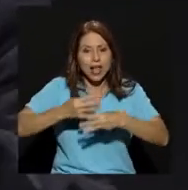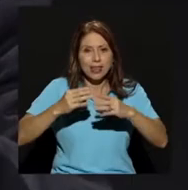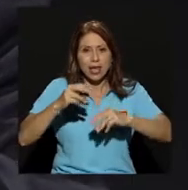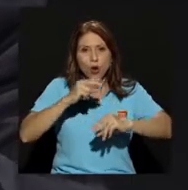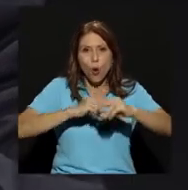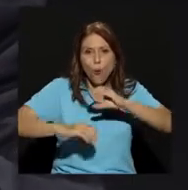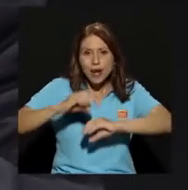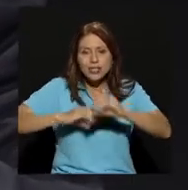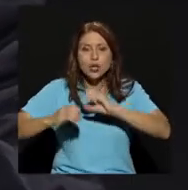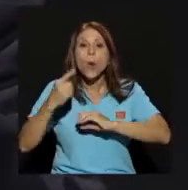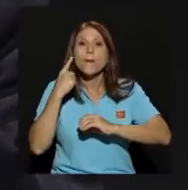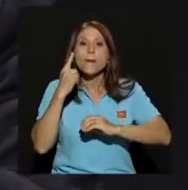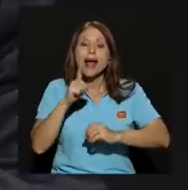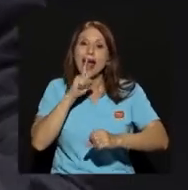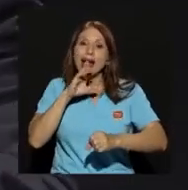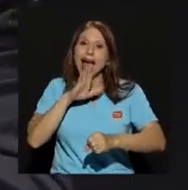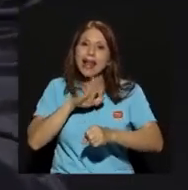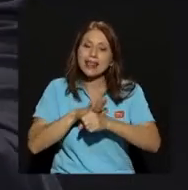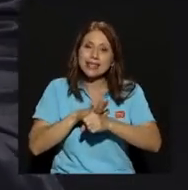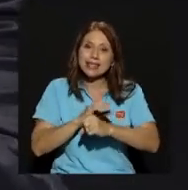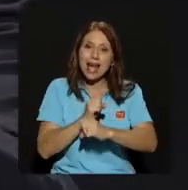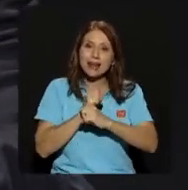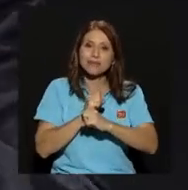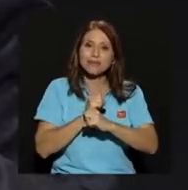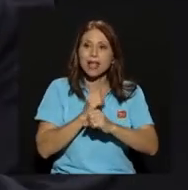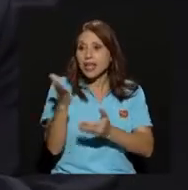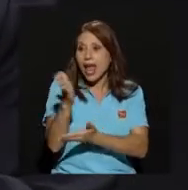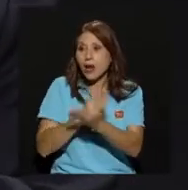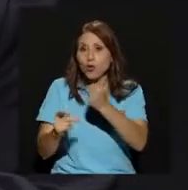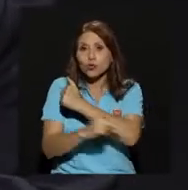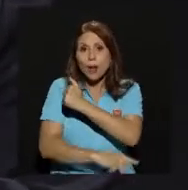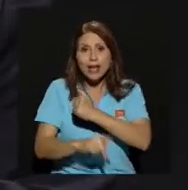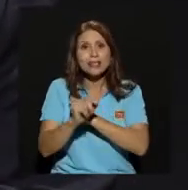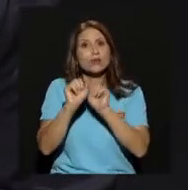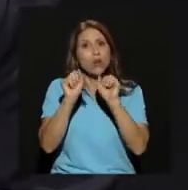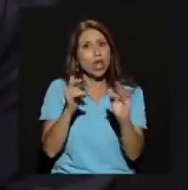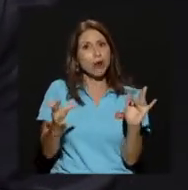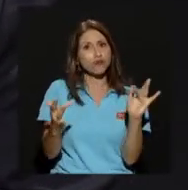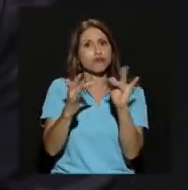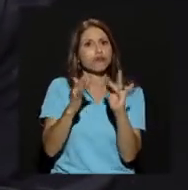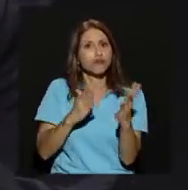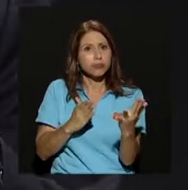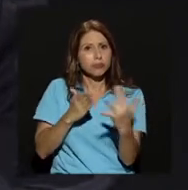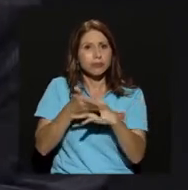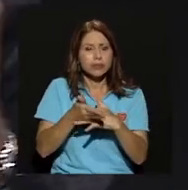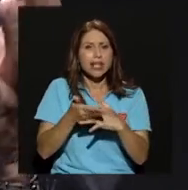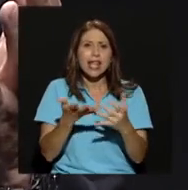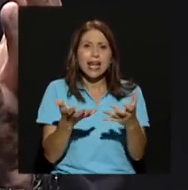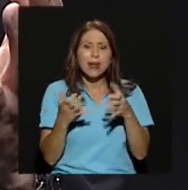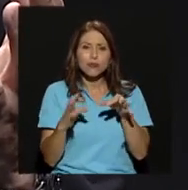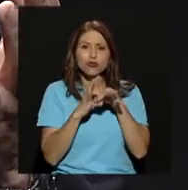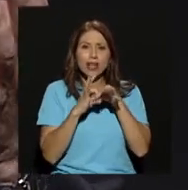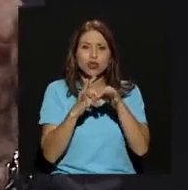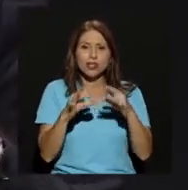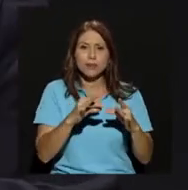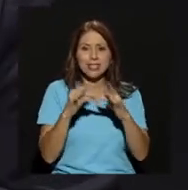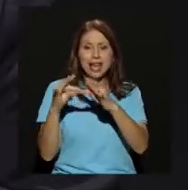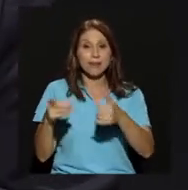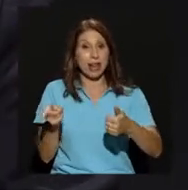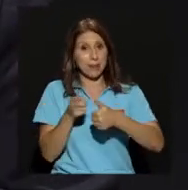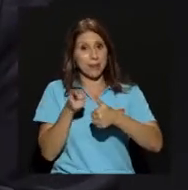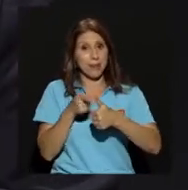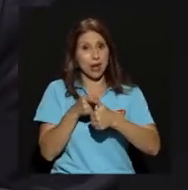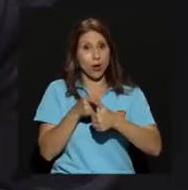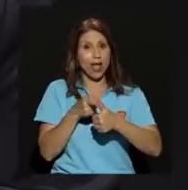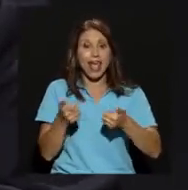garantizar el acceso a determinados países con los cuales queríamos tener una relación especial el primero fue el tratado de libre comercio